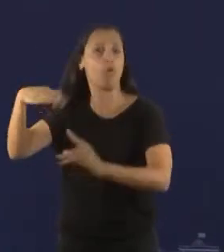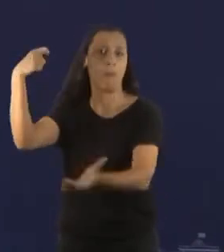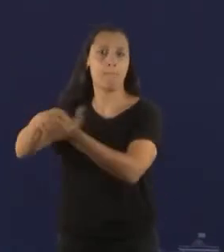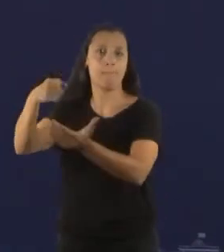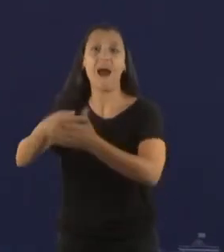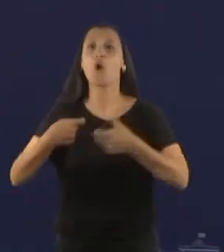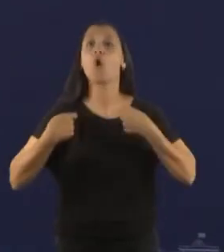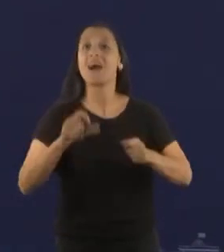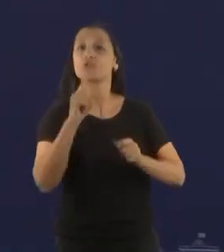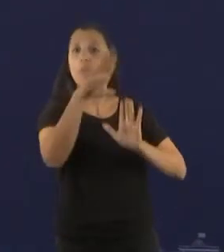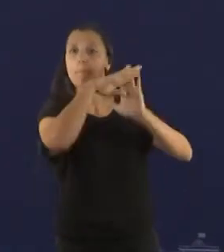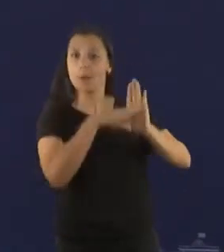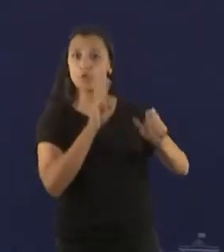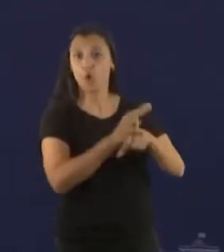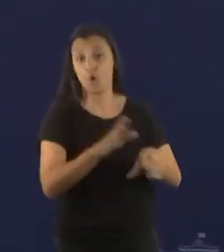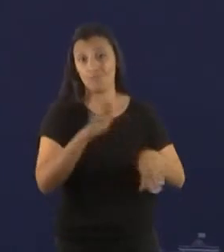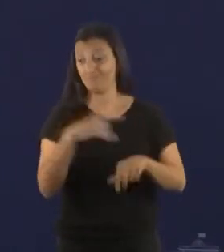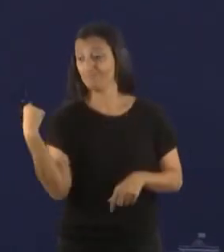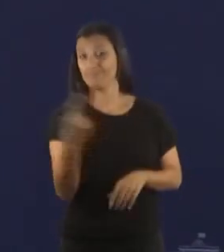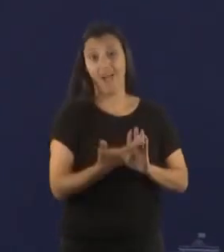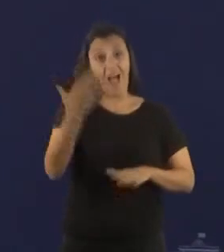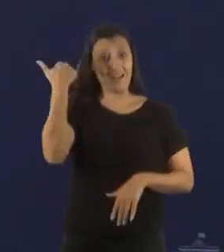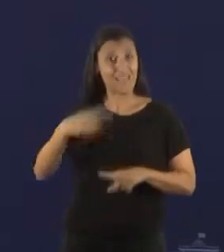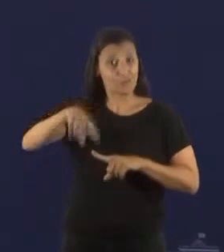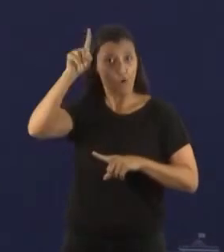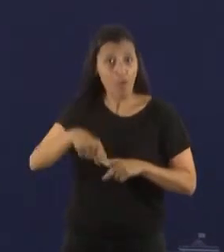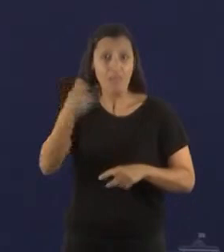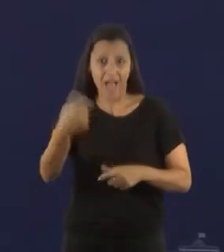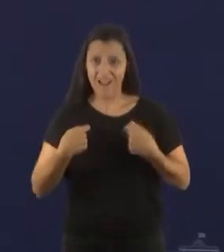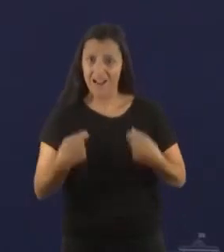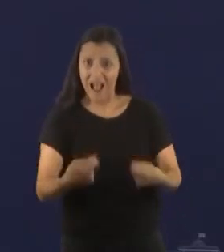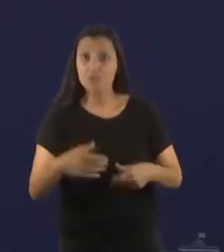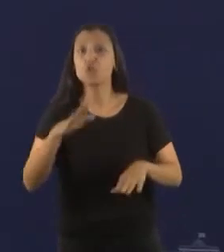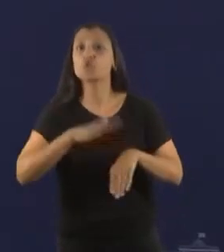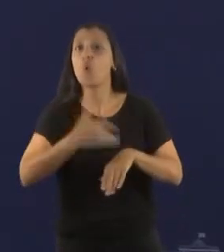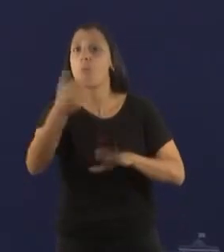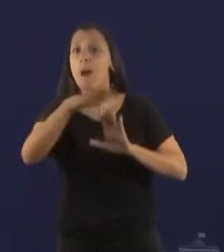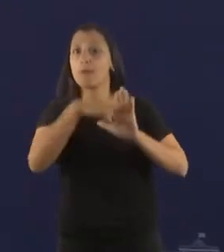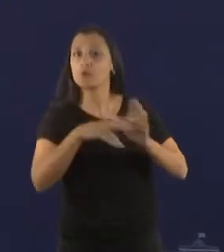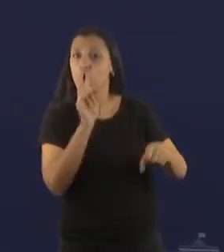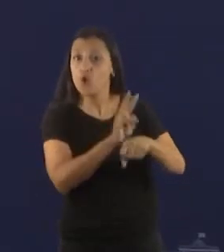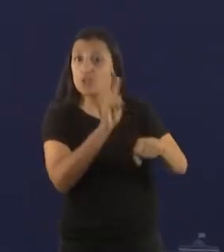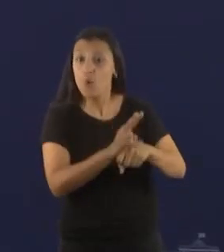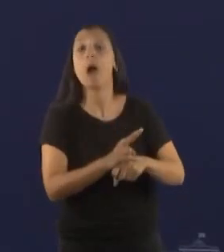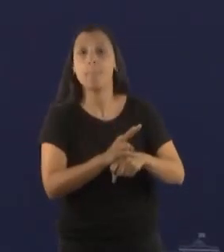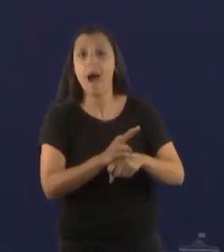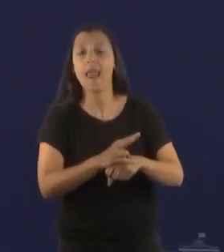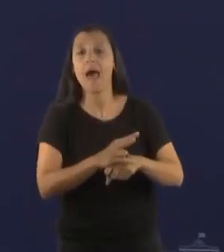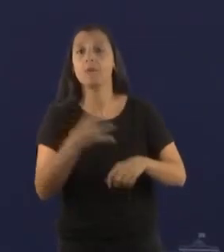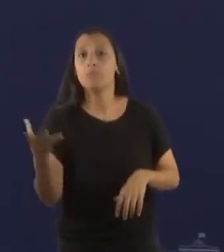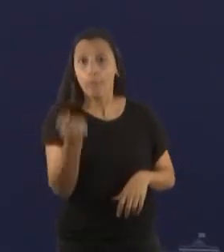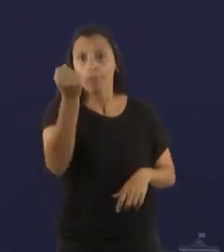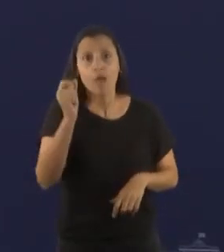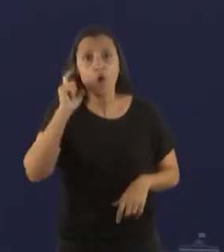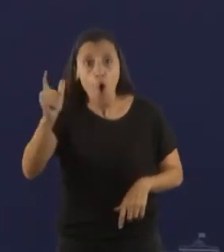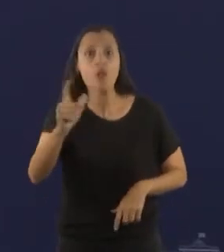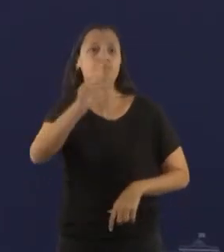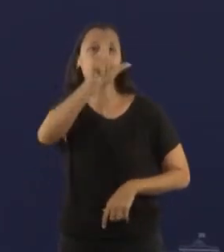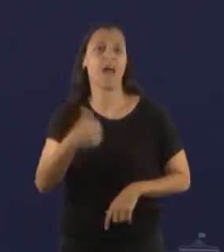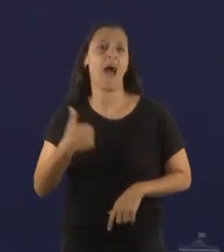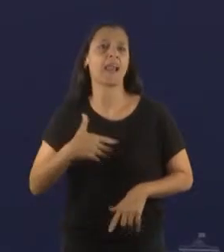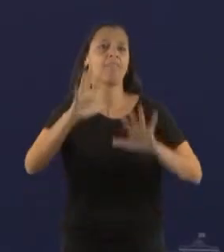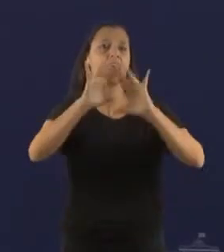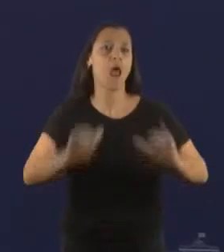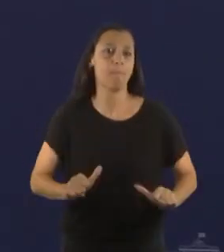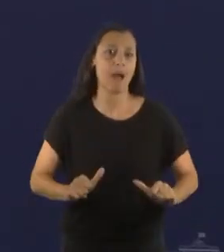los argentinos Nos salió ayer efectivamente lograr que el que el país esté en paz